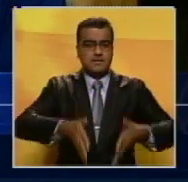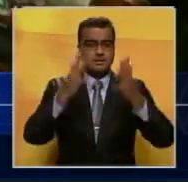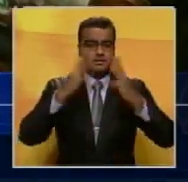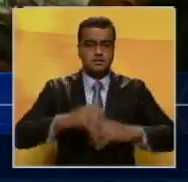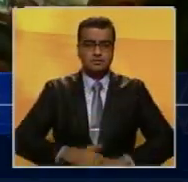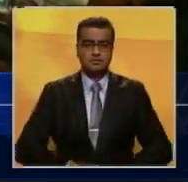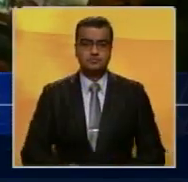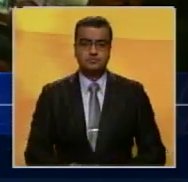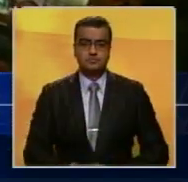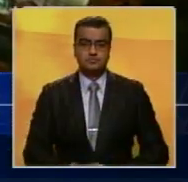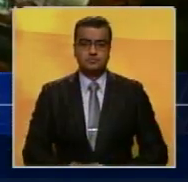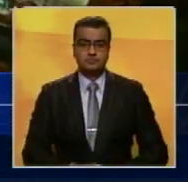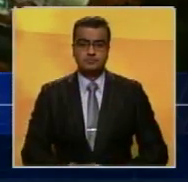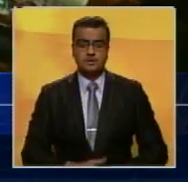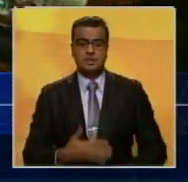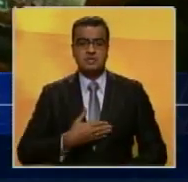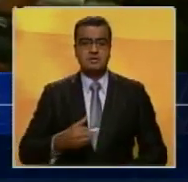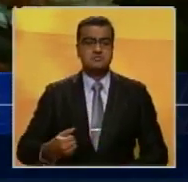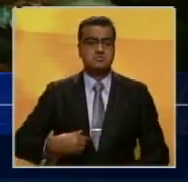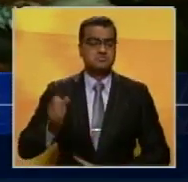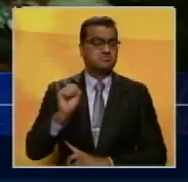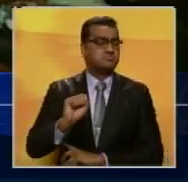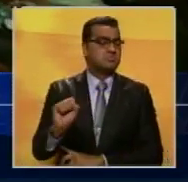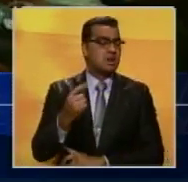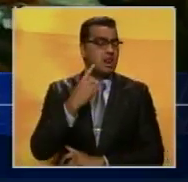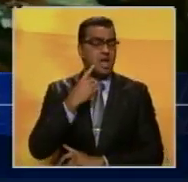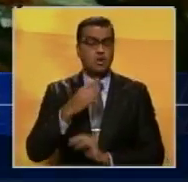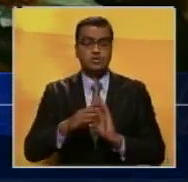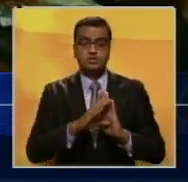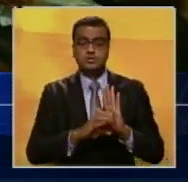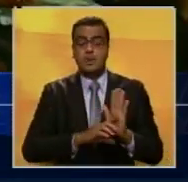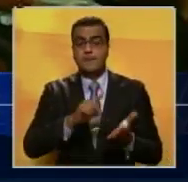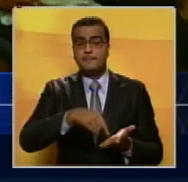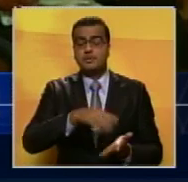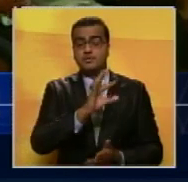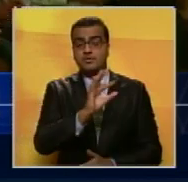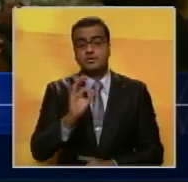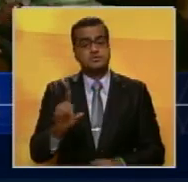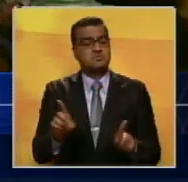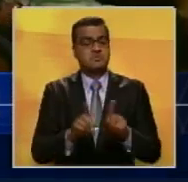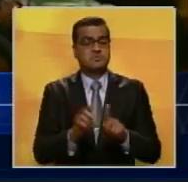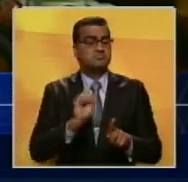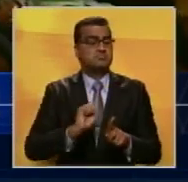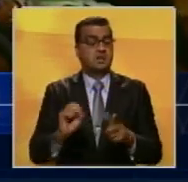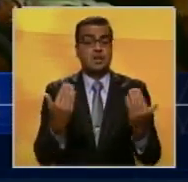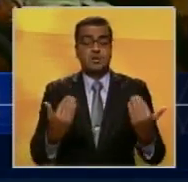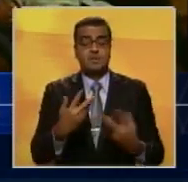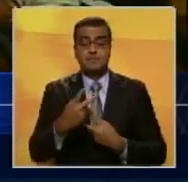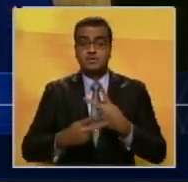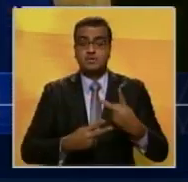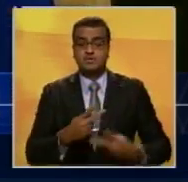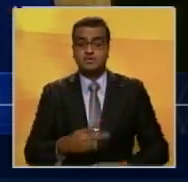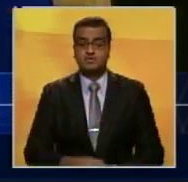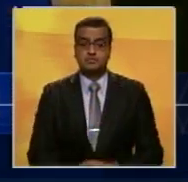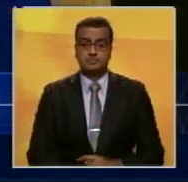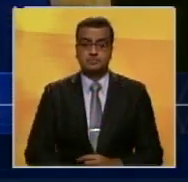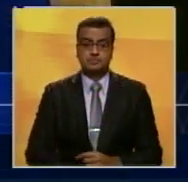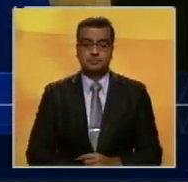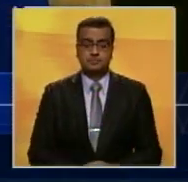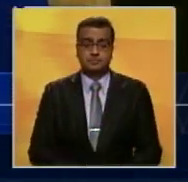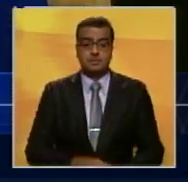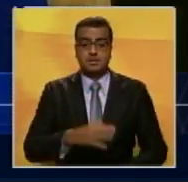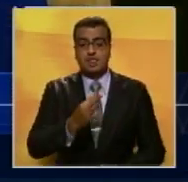Estado aseveró que quienes se opusieron a la constituyente de 1999 son los mismos que rechazan el actual proceso constituyente. Fe de